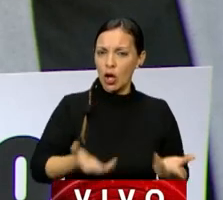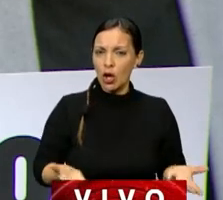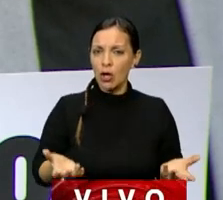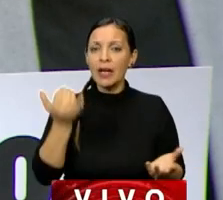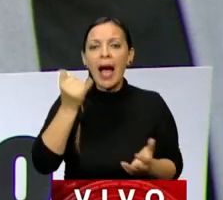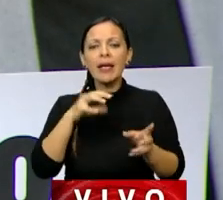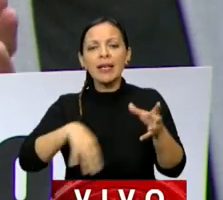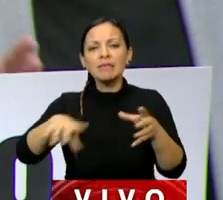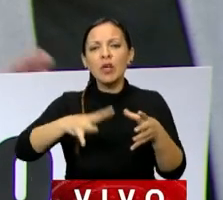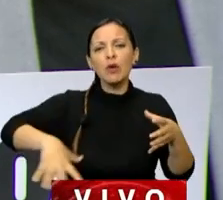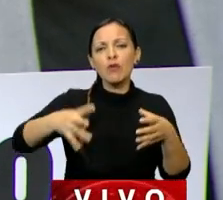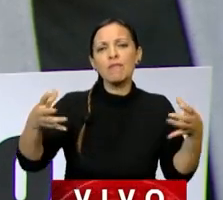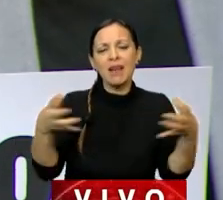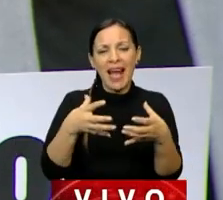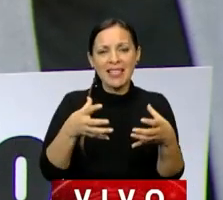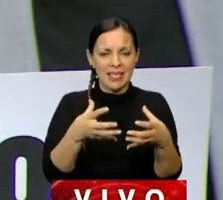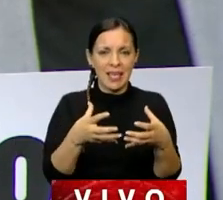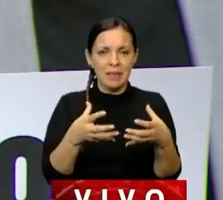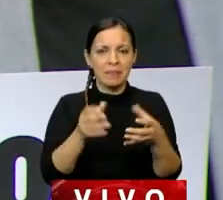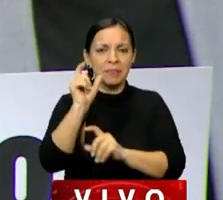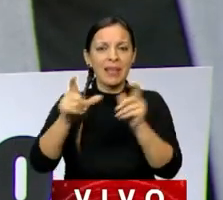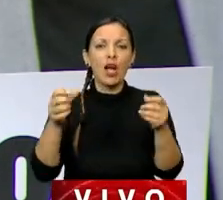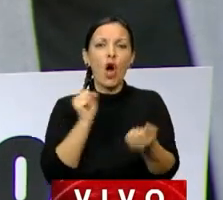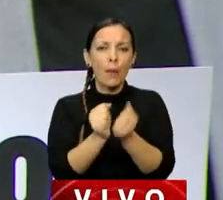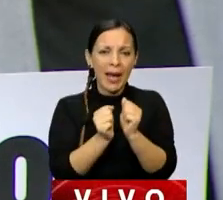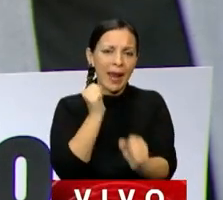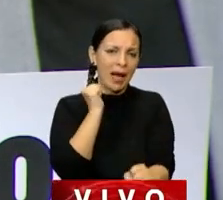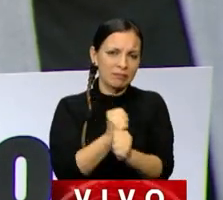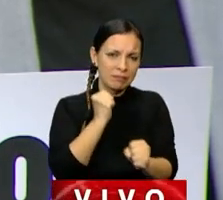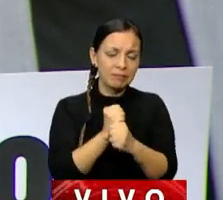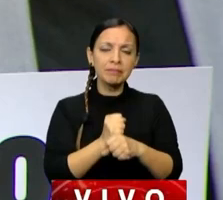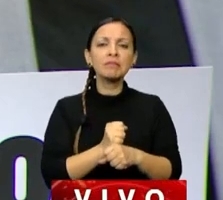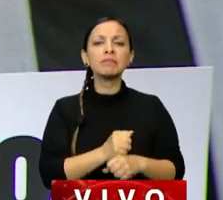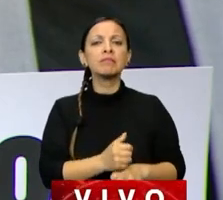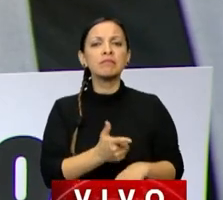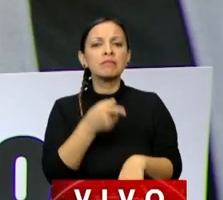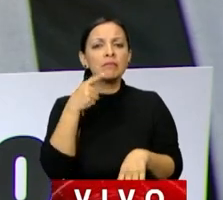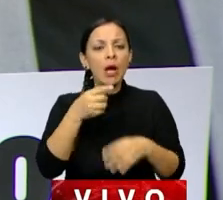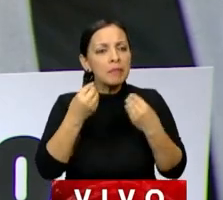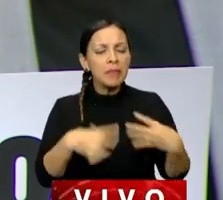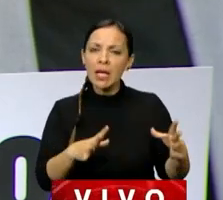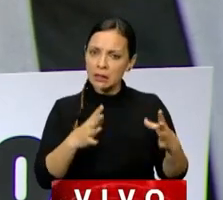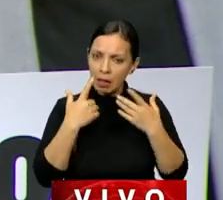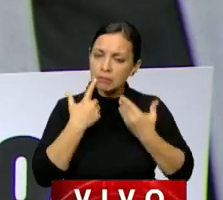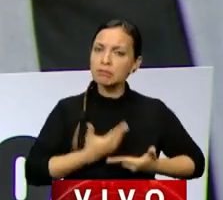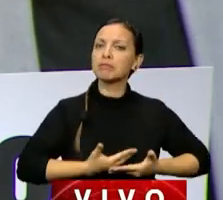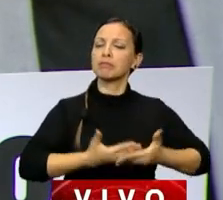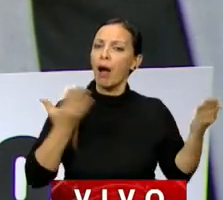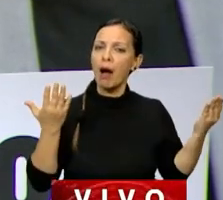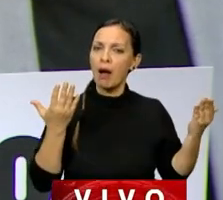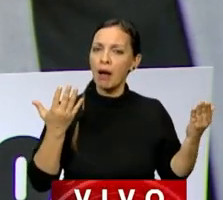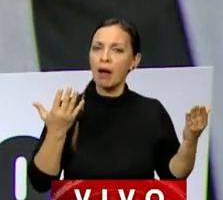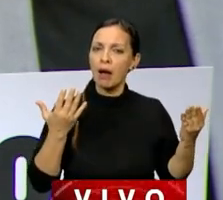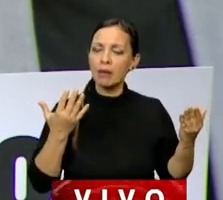una clase obrera a la que se quiere atacar aún más, que empieza a dar señales